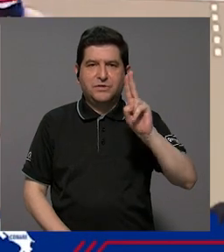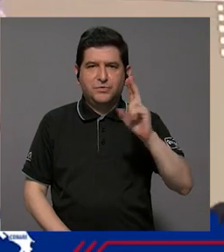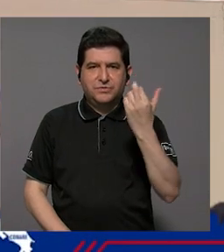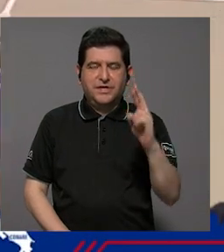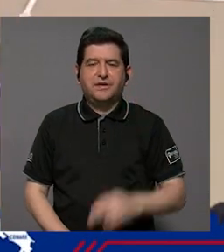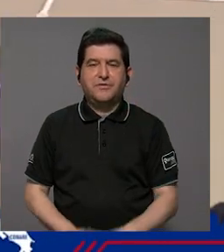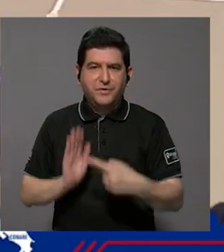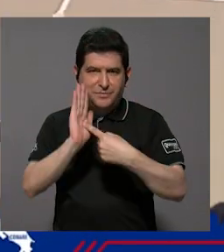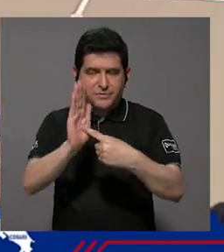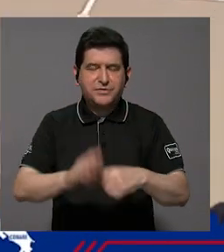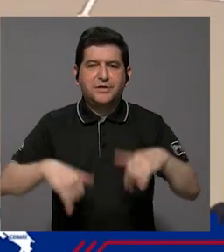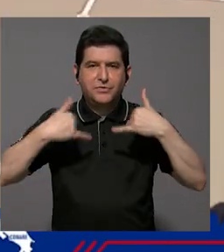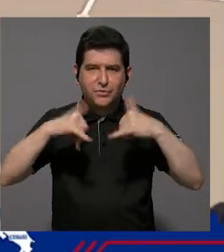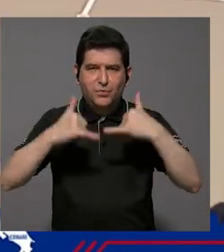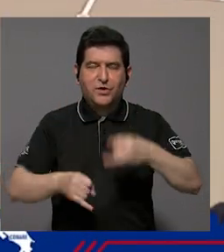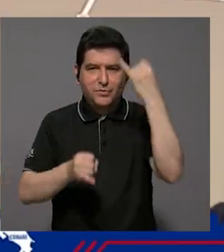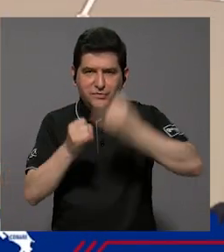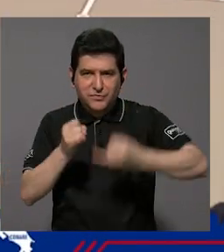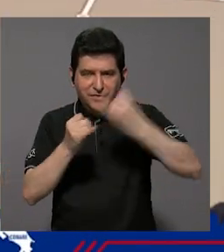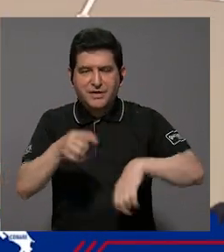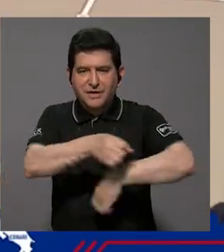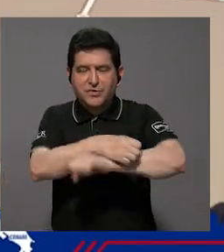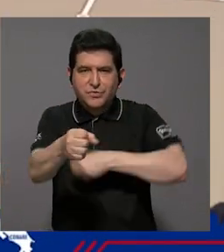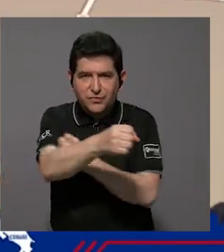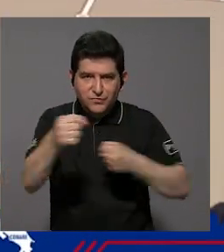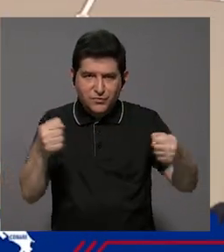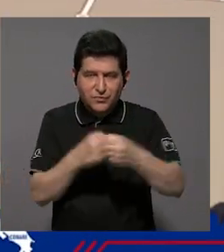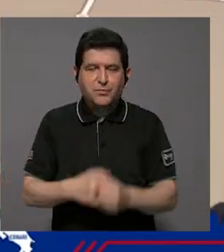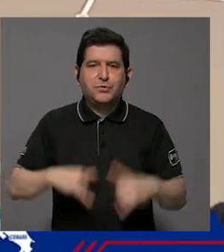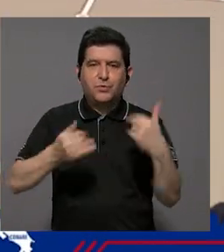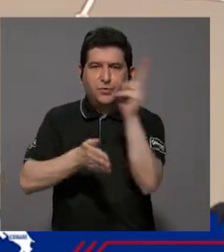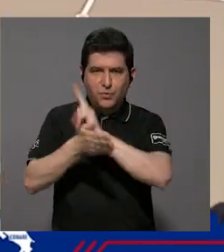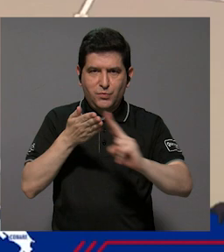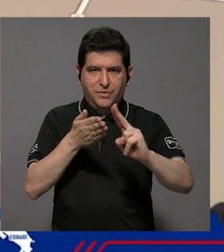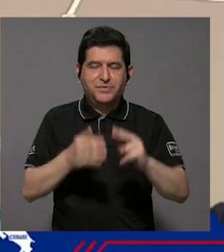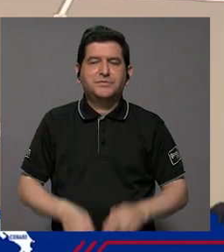la transmisión de los encuentros finales de fútbol sala en Juncos